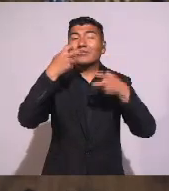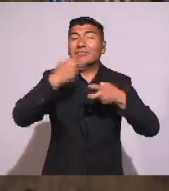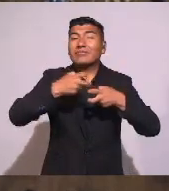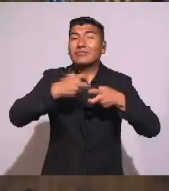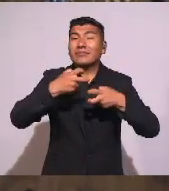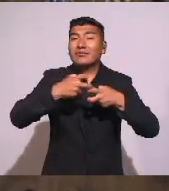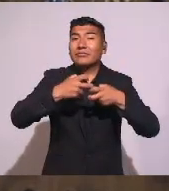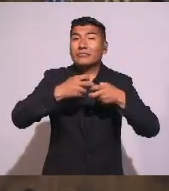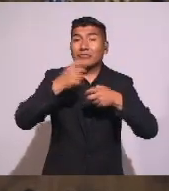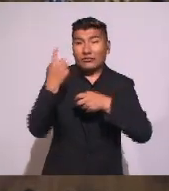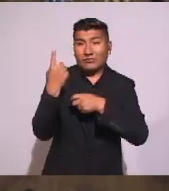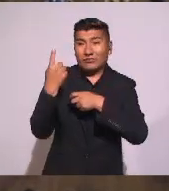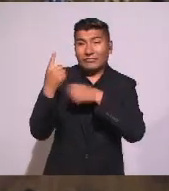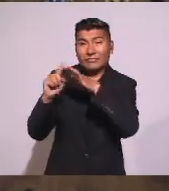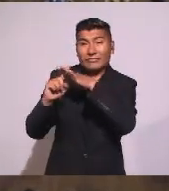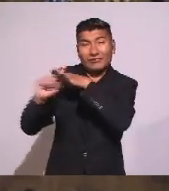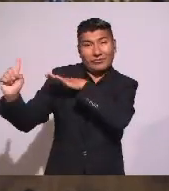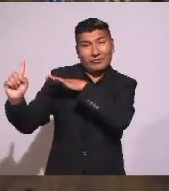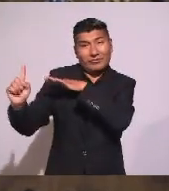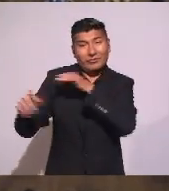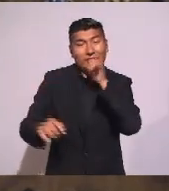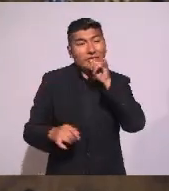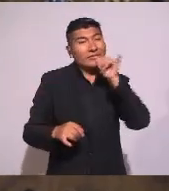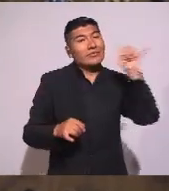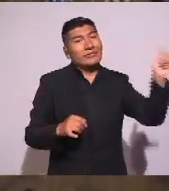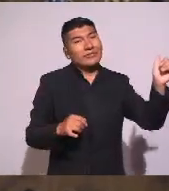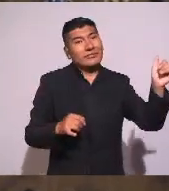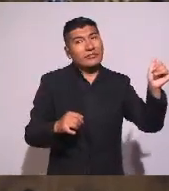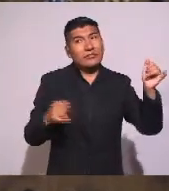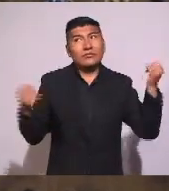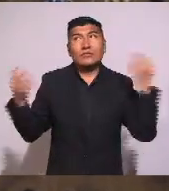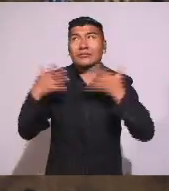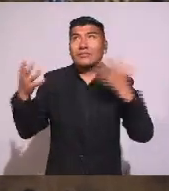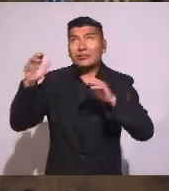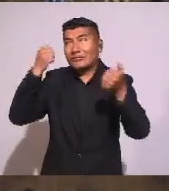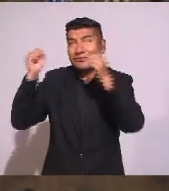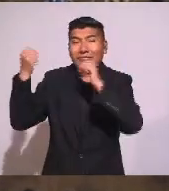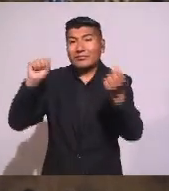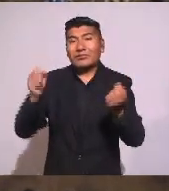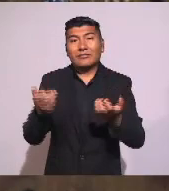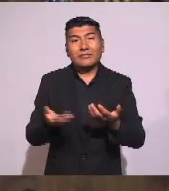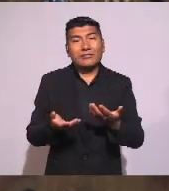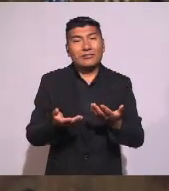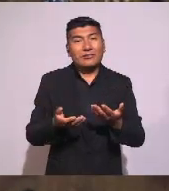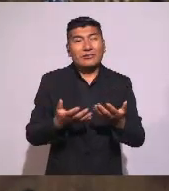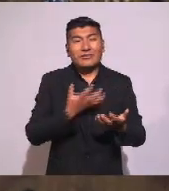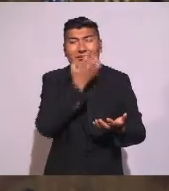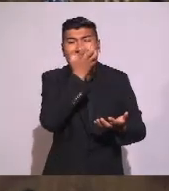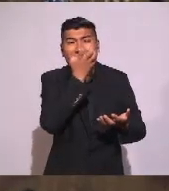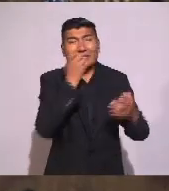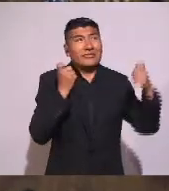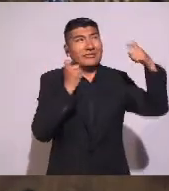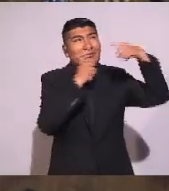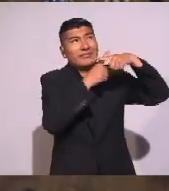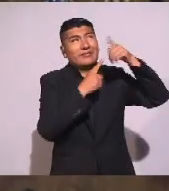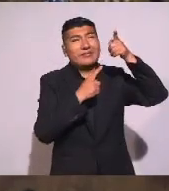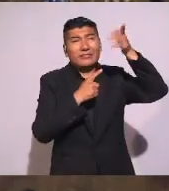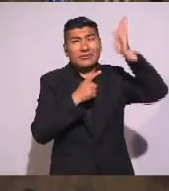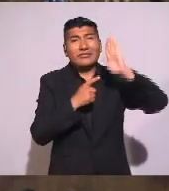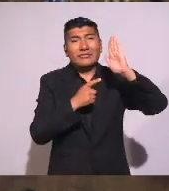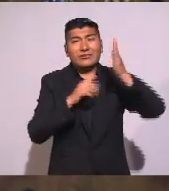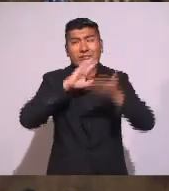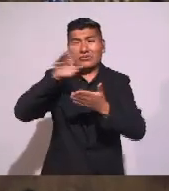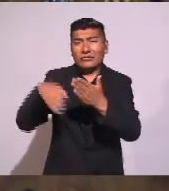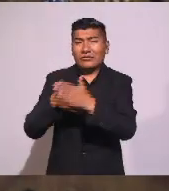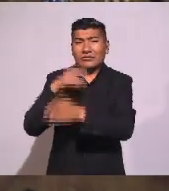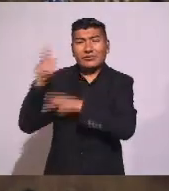oír gritar desesperarse renegar en contra de dios y todo el